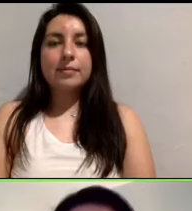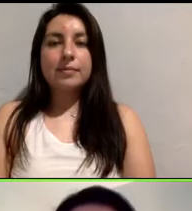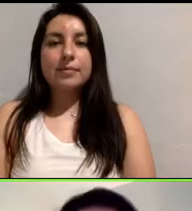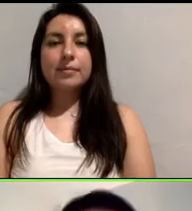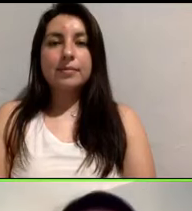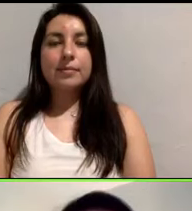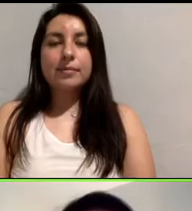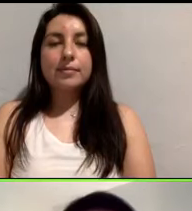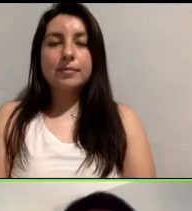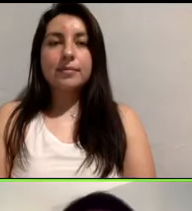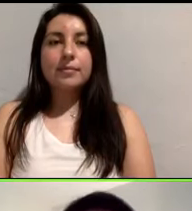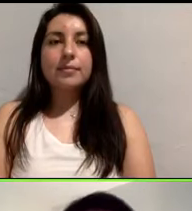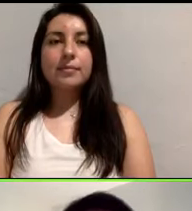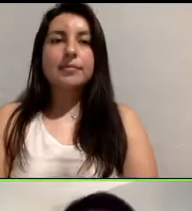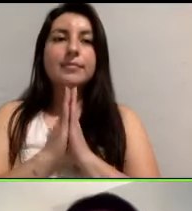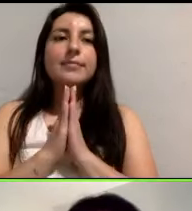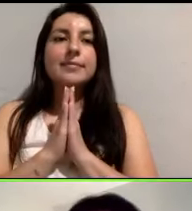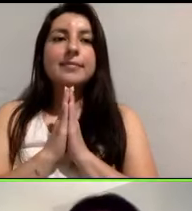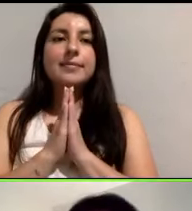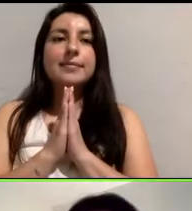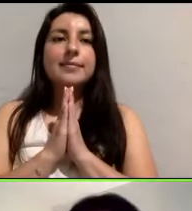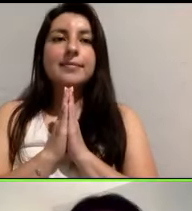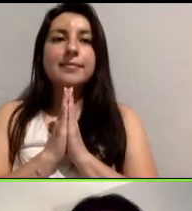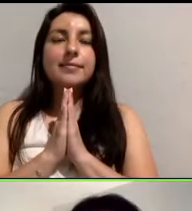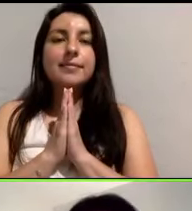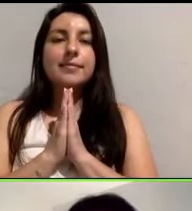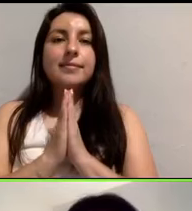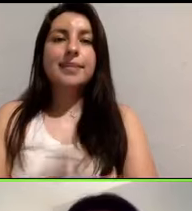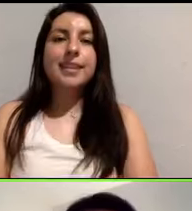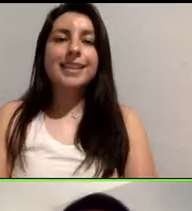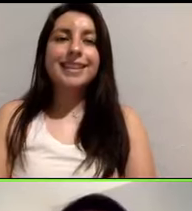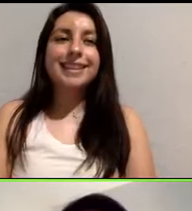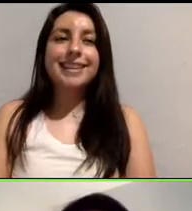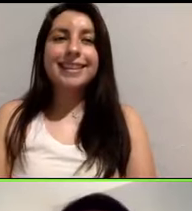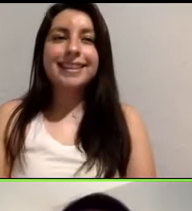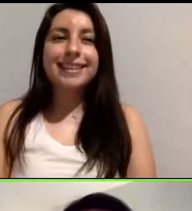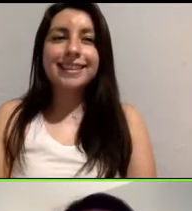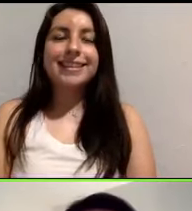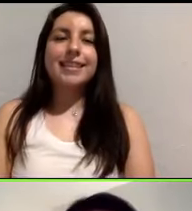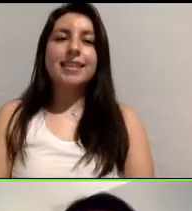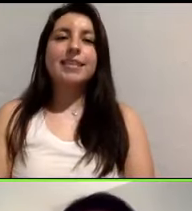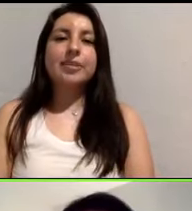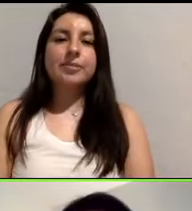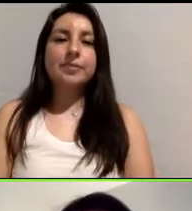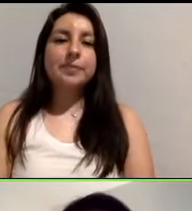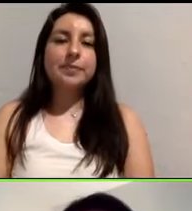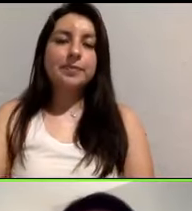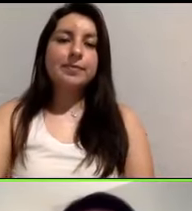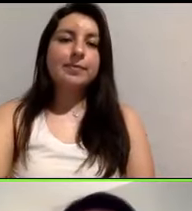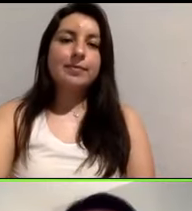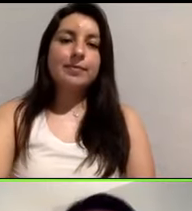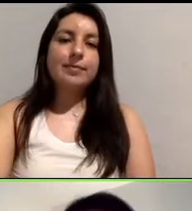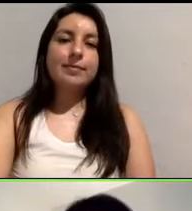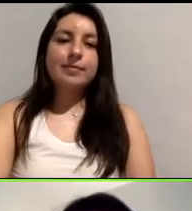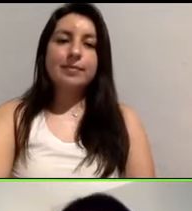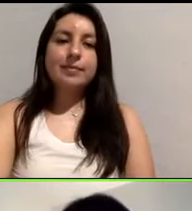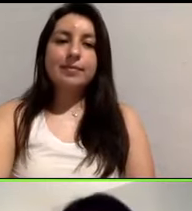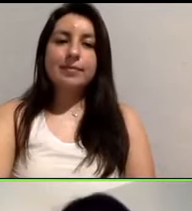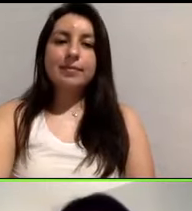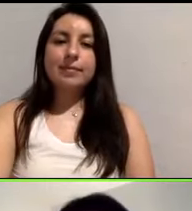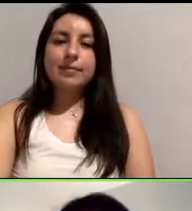este momento a las tres ponentes. Muchas gracias por su participación, excelentes ponencias para las tres. Les comento a todos los que están de público